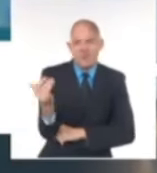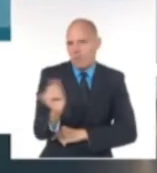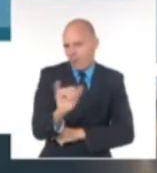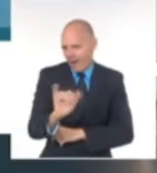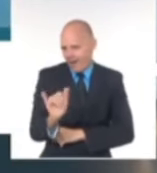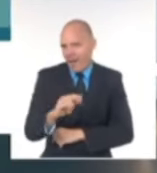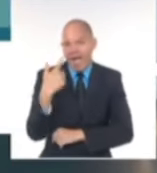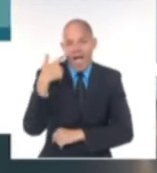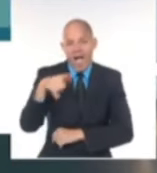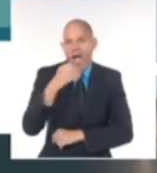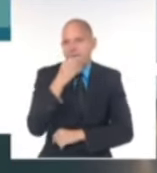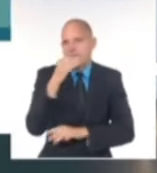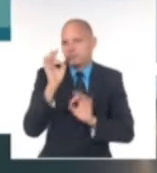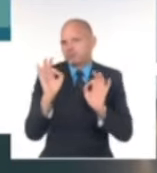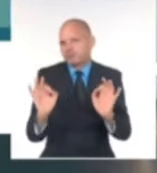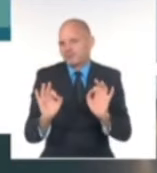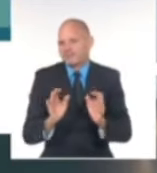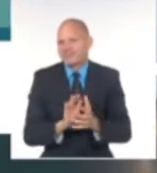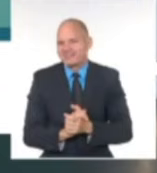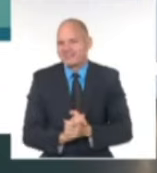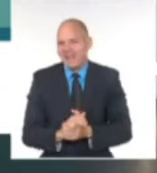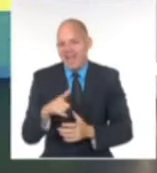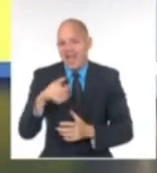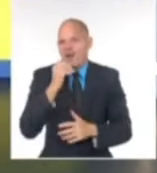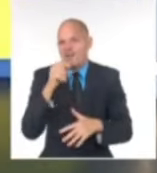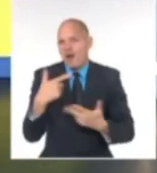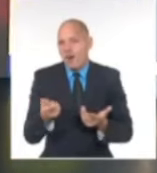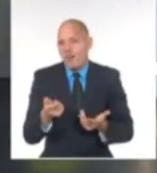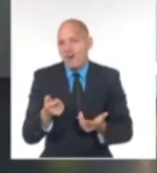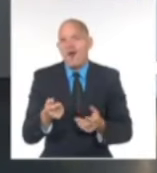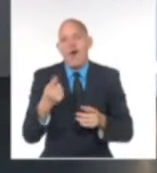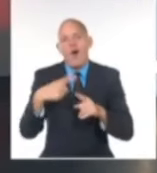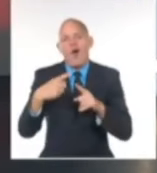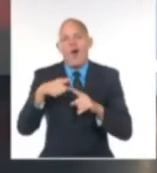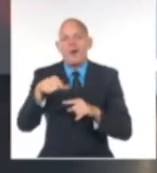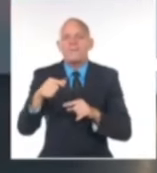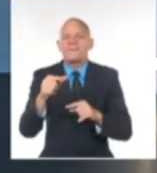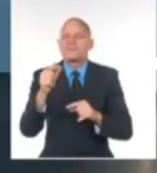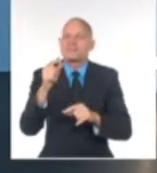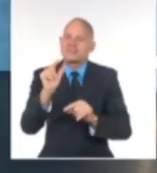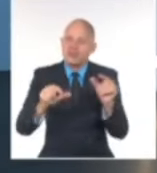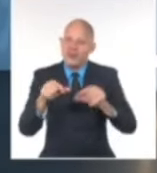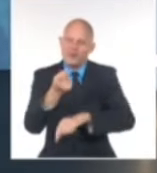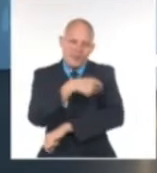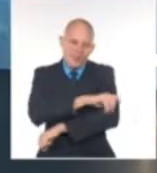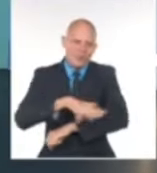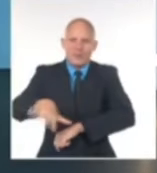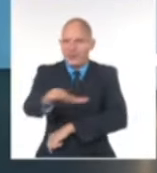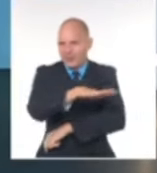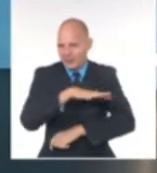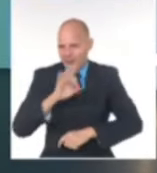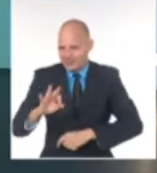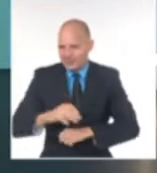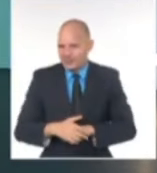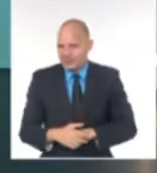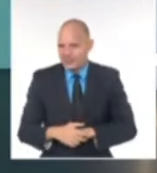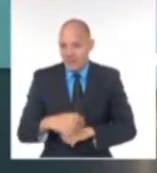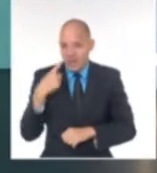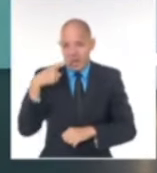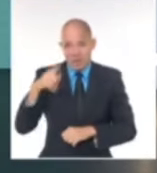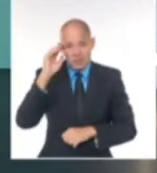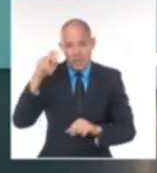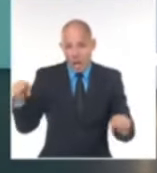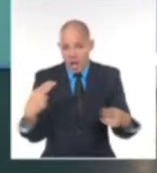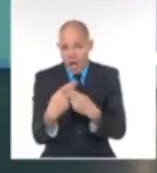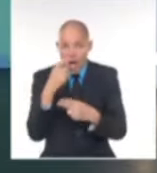su técnica de combate, estará el de su pueblo. De eso no nos queda dudas. Mijaín López no creyó en el campeón mundial